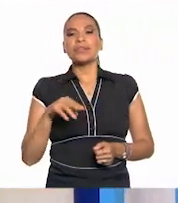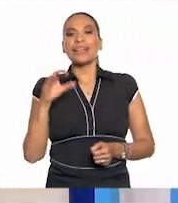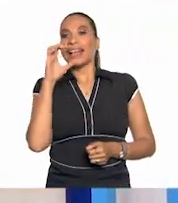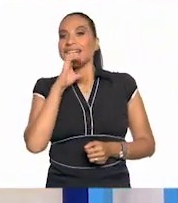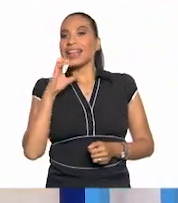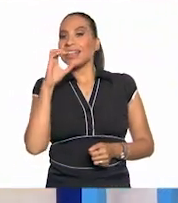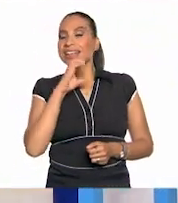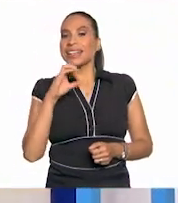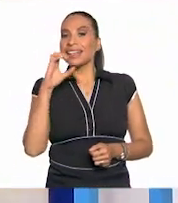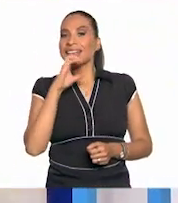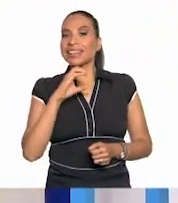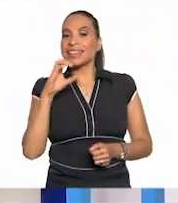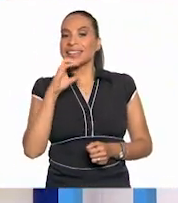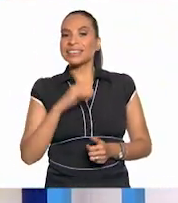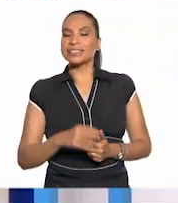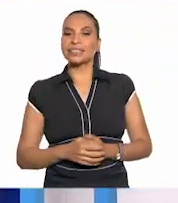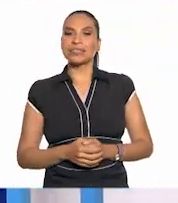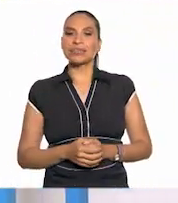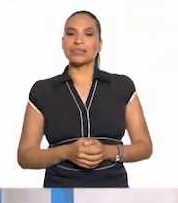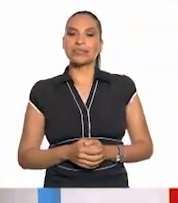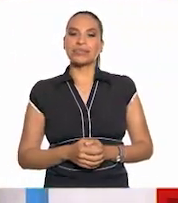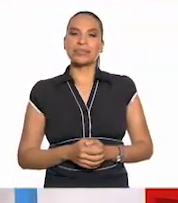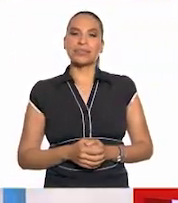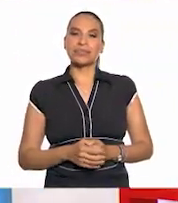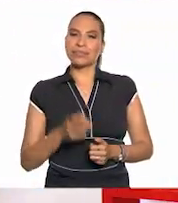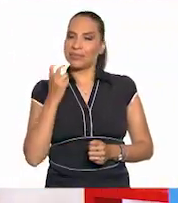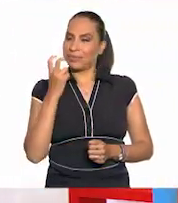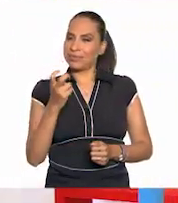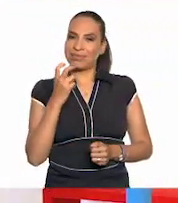Caliente, caliente, caliente, caliente.